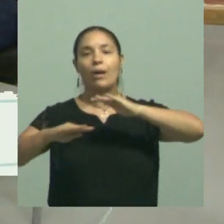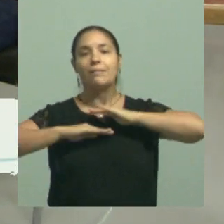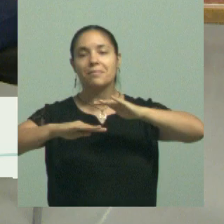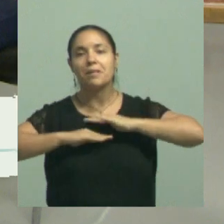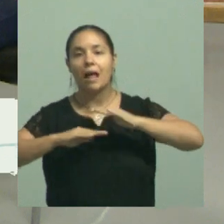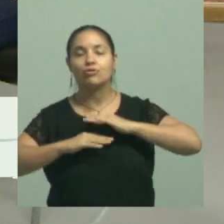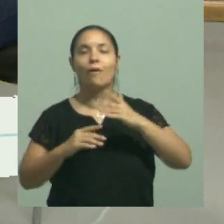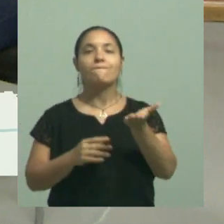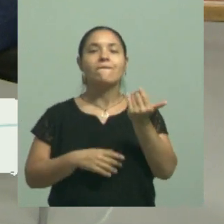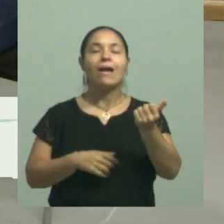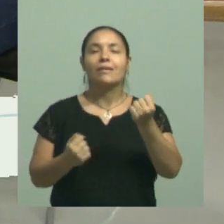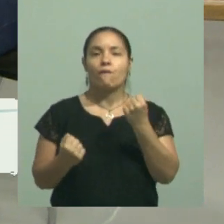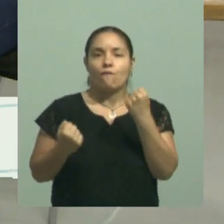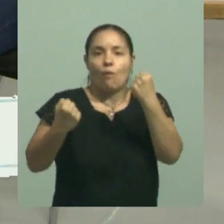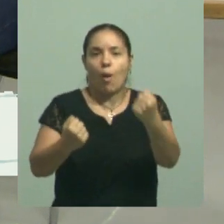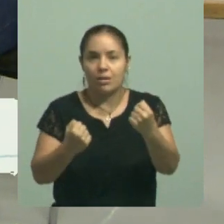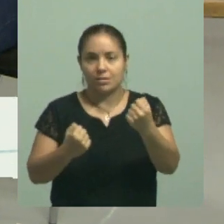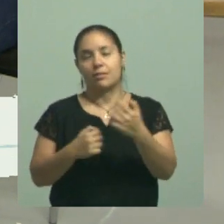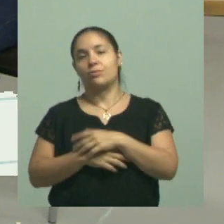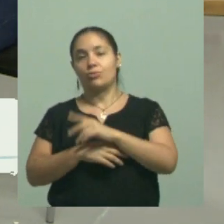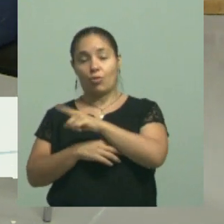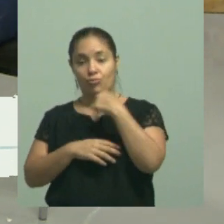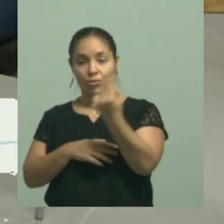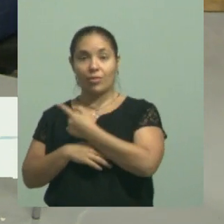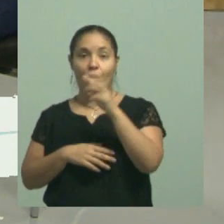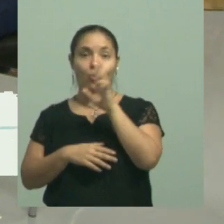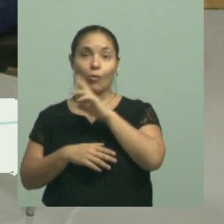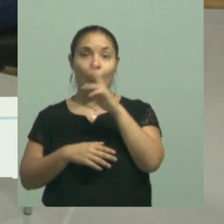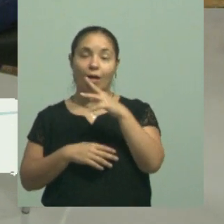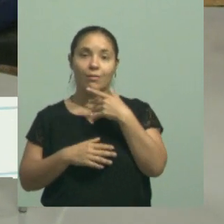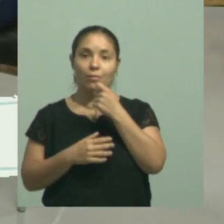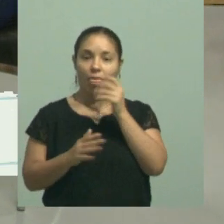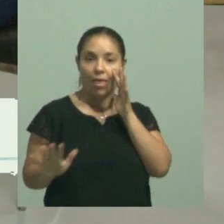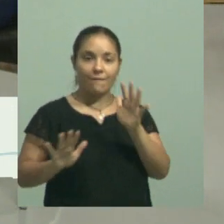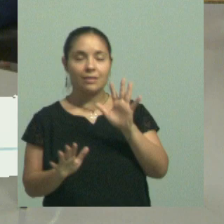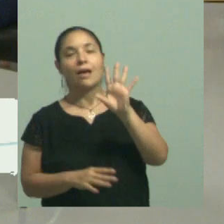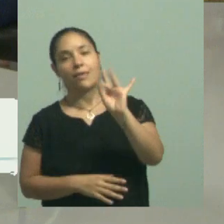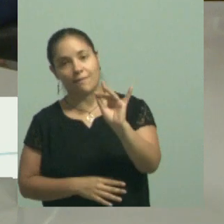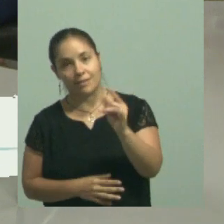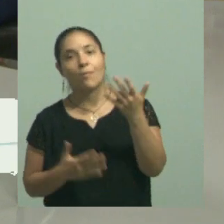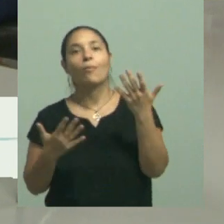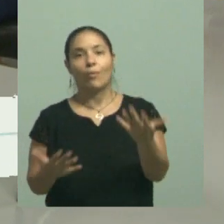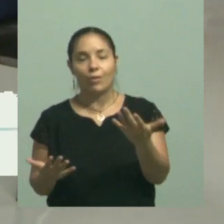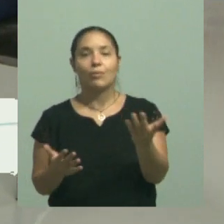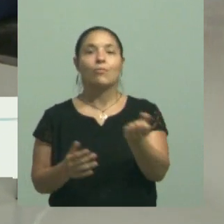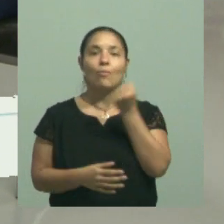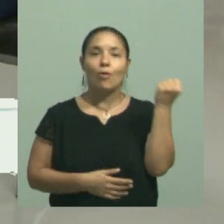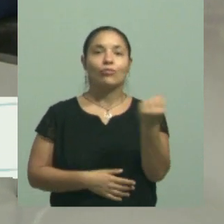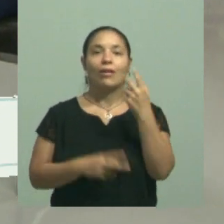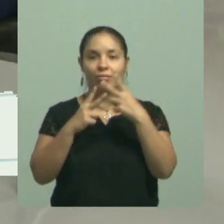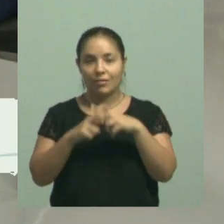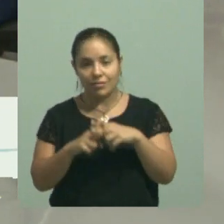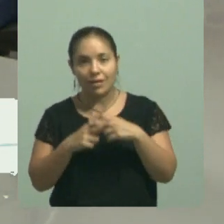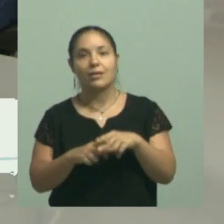suficiente nosotras de por sí como para enfrentar una situación. Por eso está bueno este tipo de talleres y